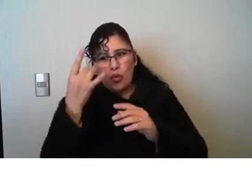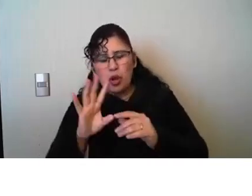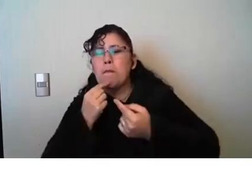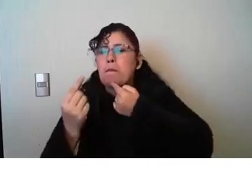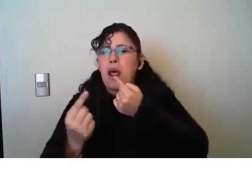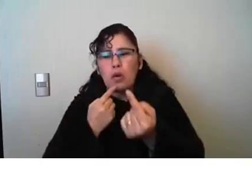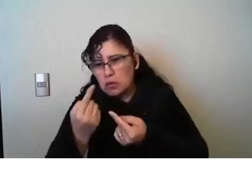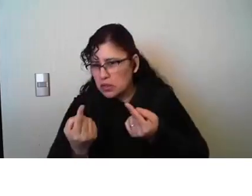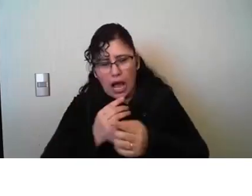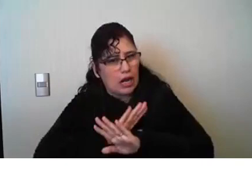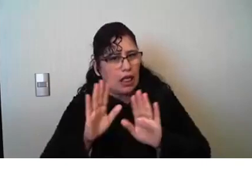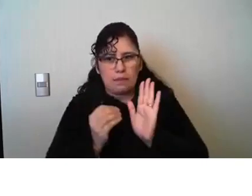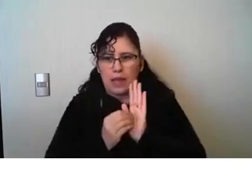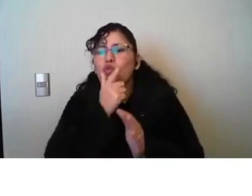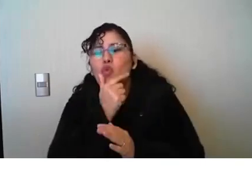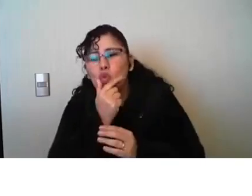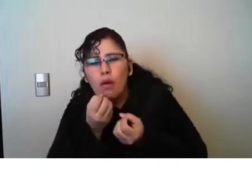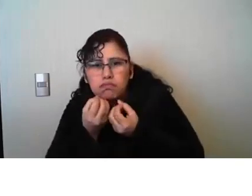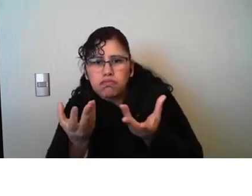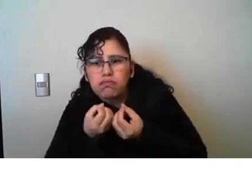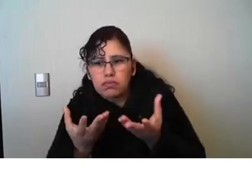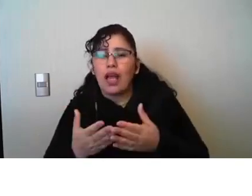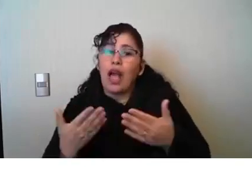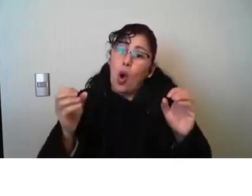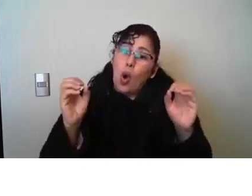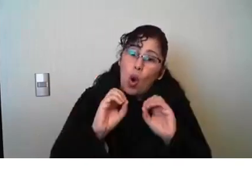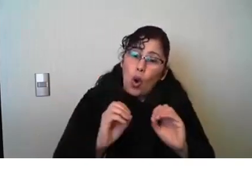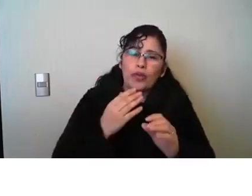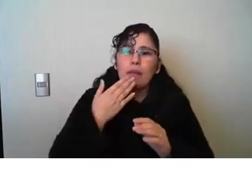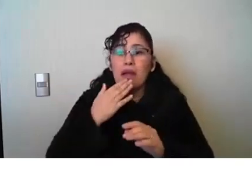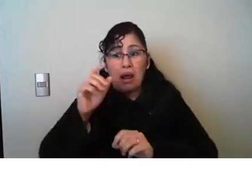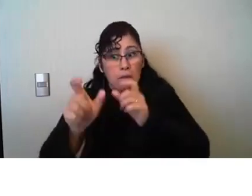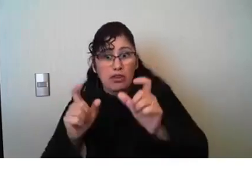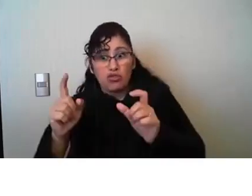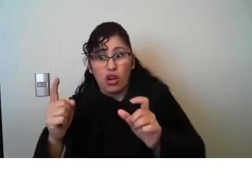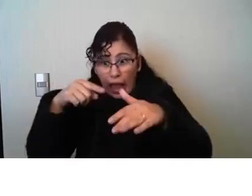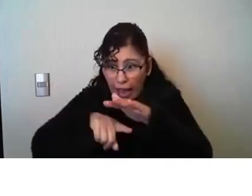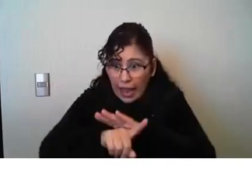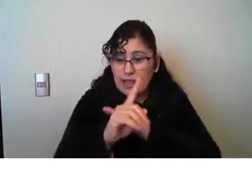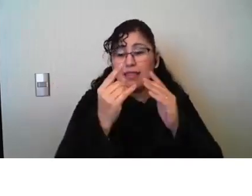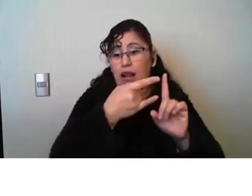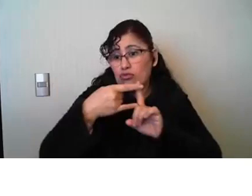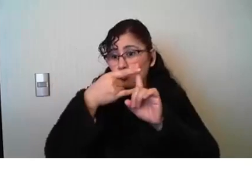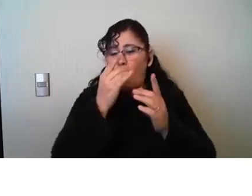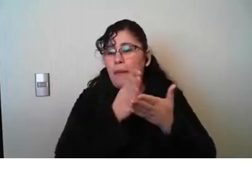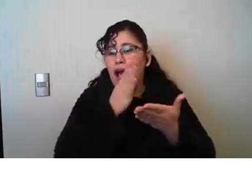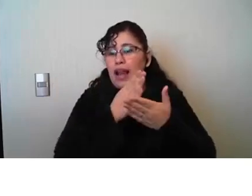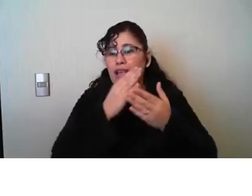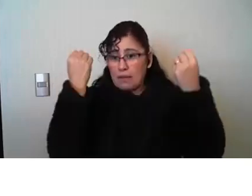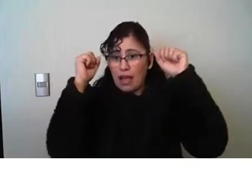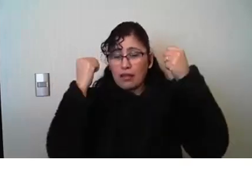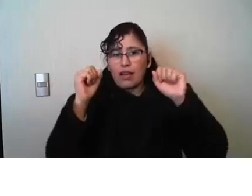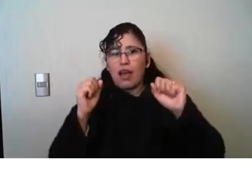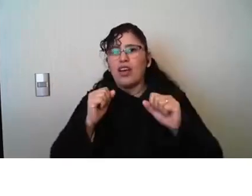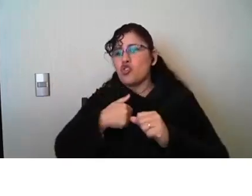lo otro que podría pasar es que yo empiezo a hacer preguntas a los asistentes, digamos sin nota obviamente, pero para poder ver